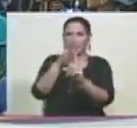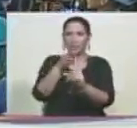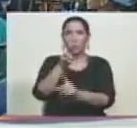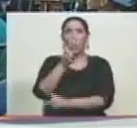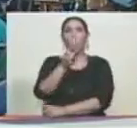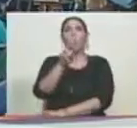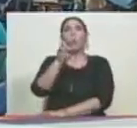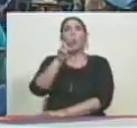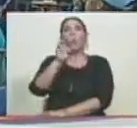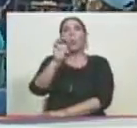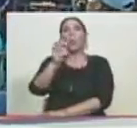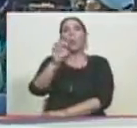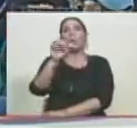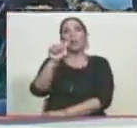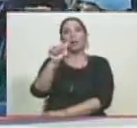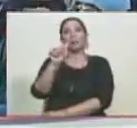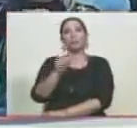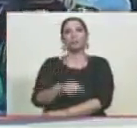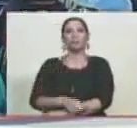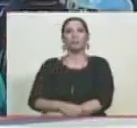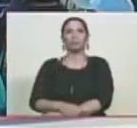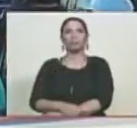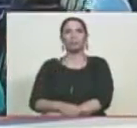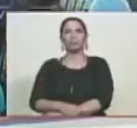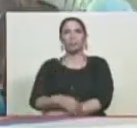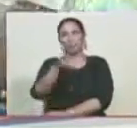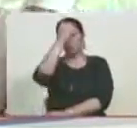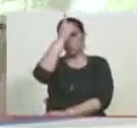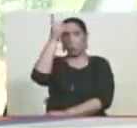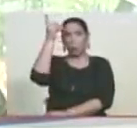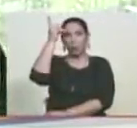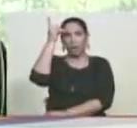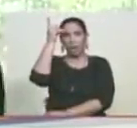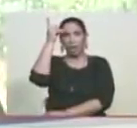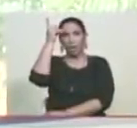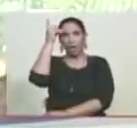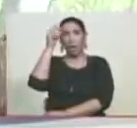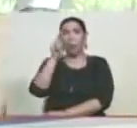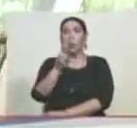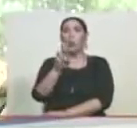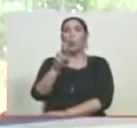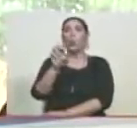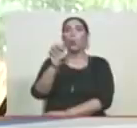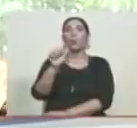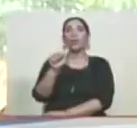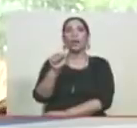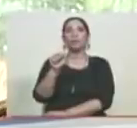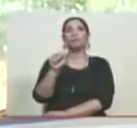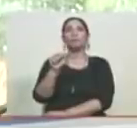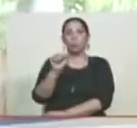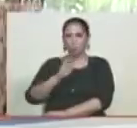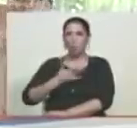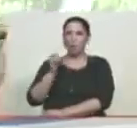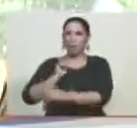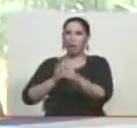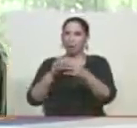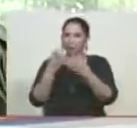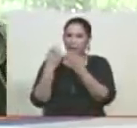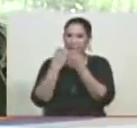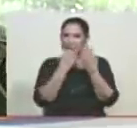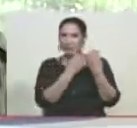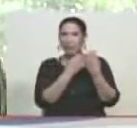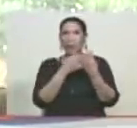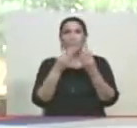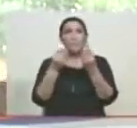lo menos. Uno, Diosdado, camarada, uno con la urea defiende por lo menos al maicito. Cuando se va poniendo